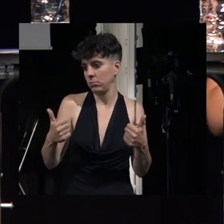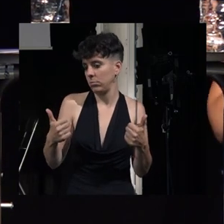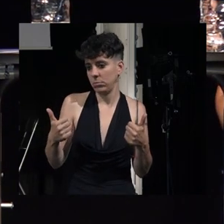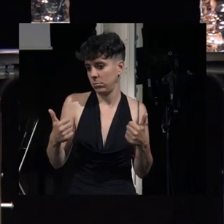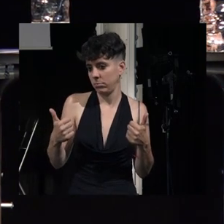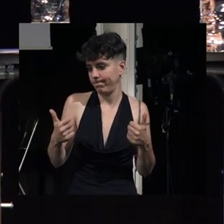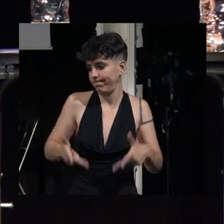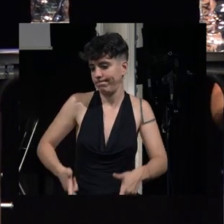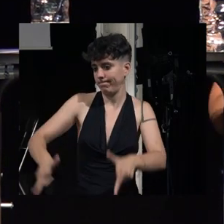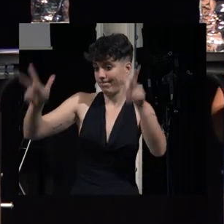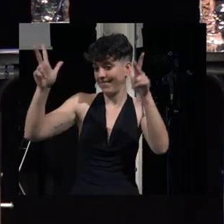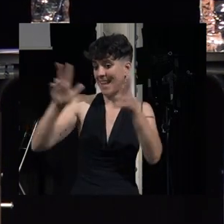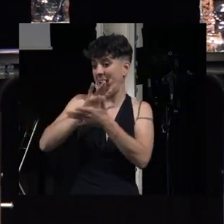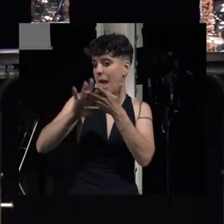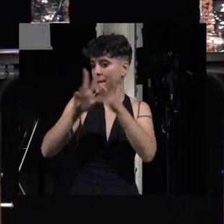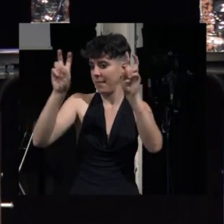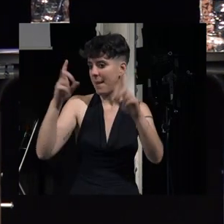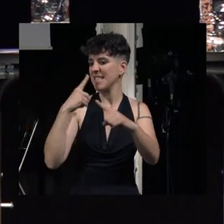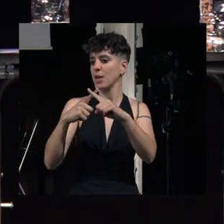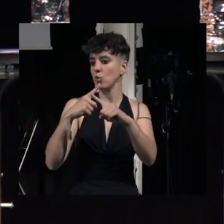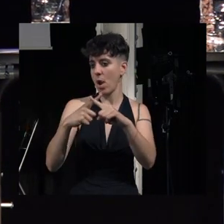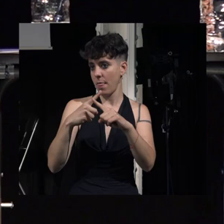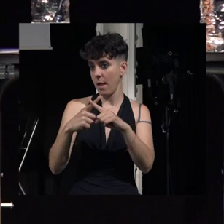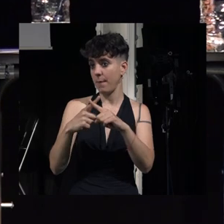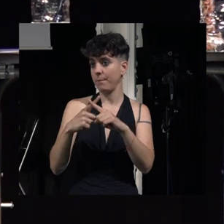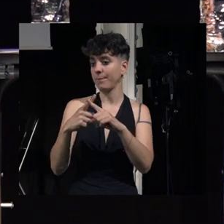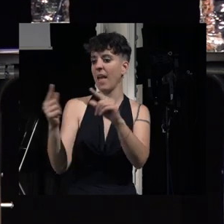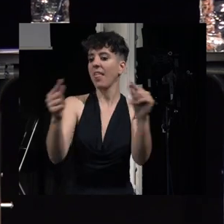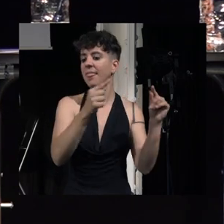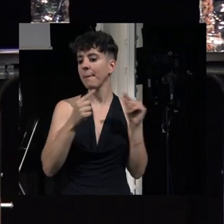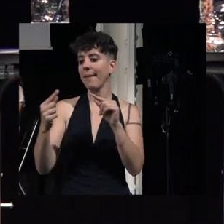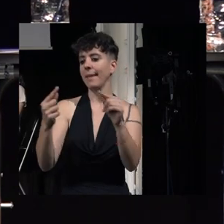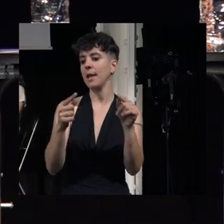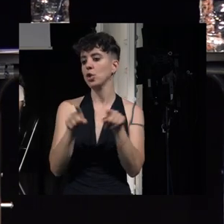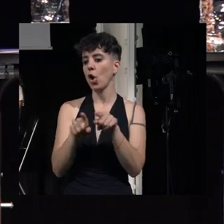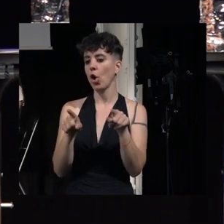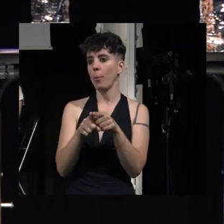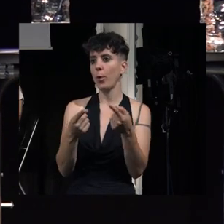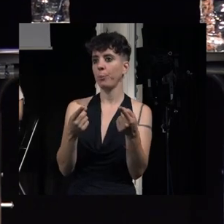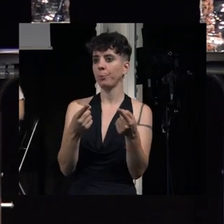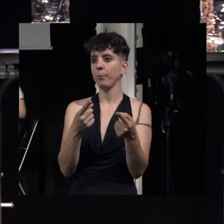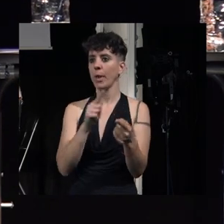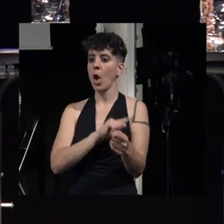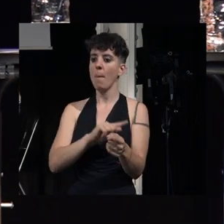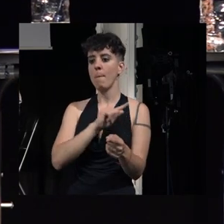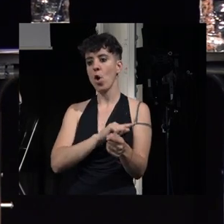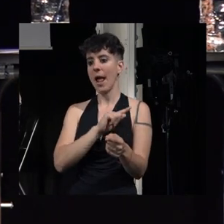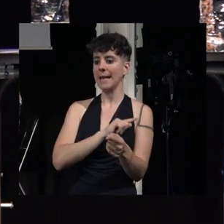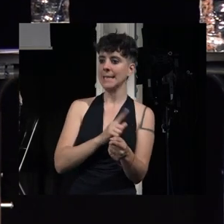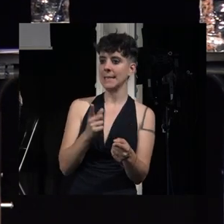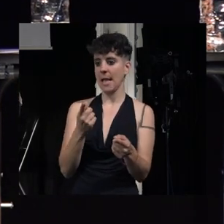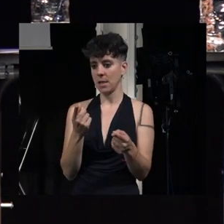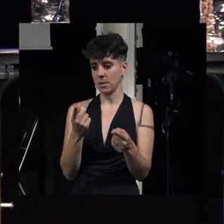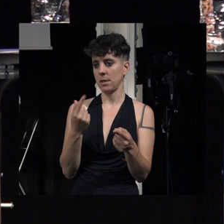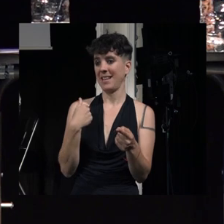y que habla de la sexualidad, ¿no? Aparte de todos los debates moralistas que hay por parte de un feminismo, que es el